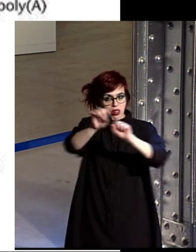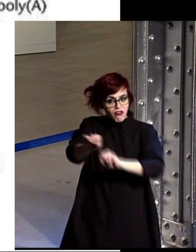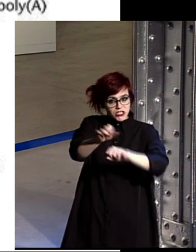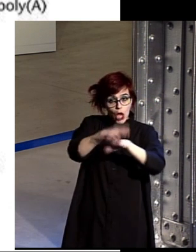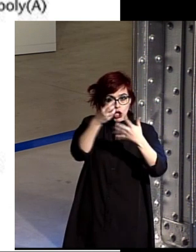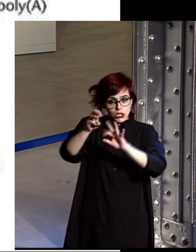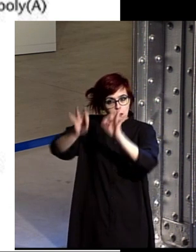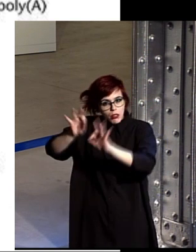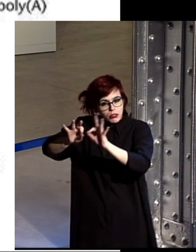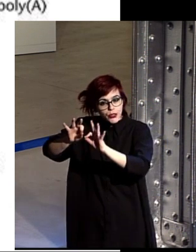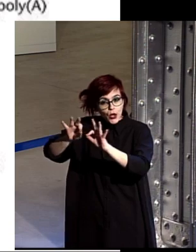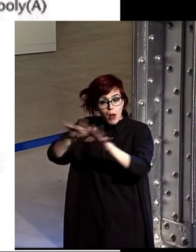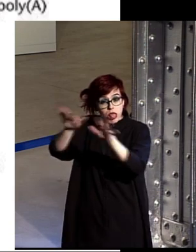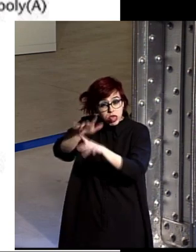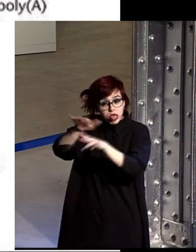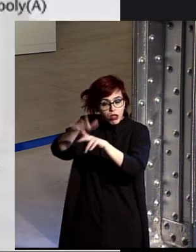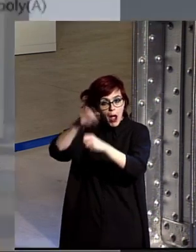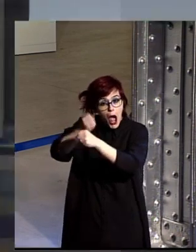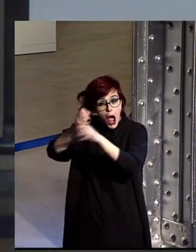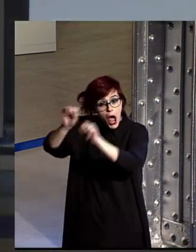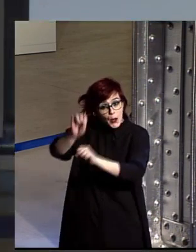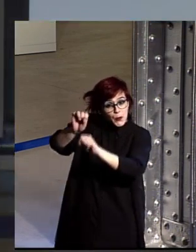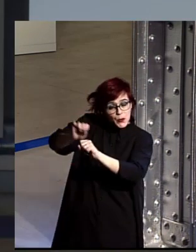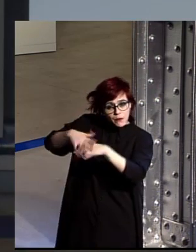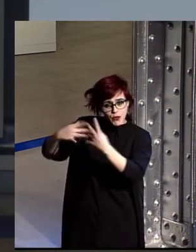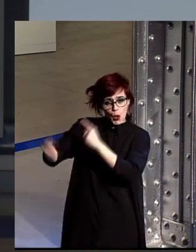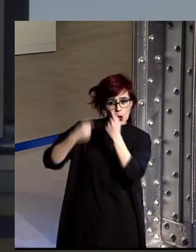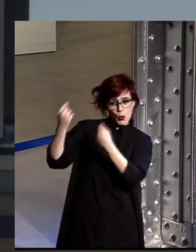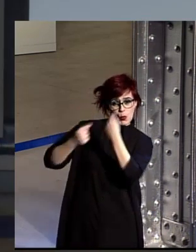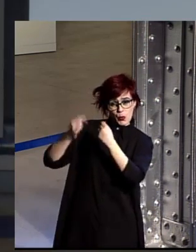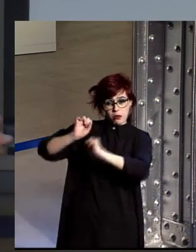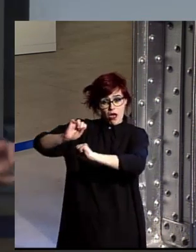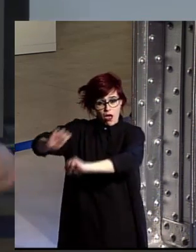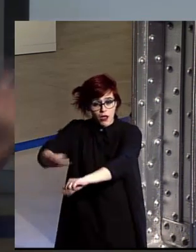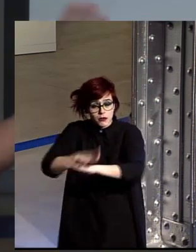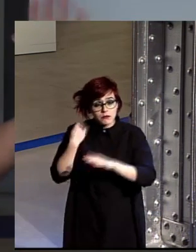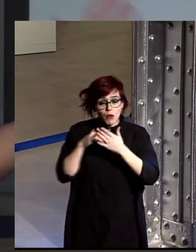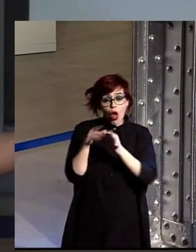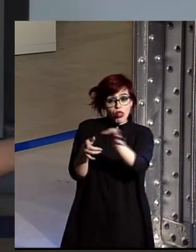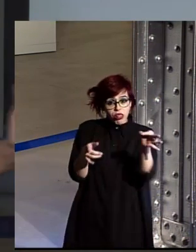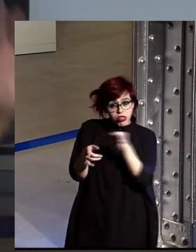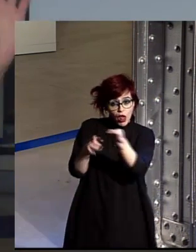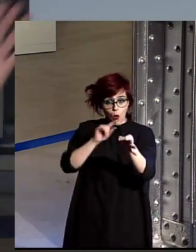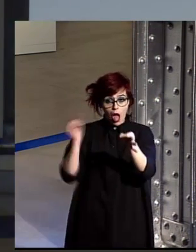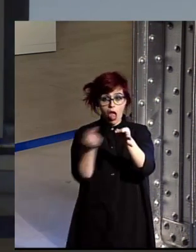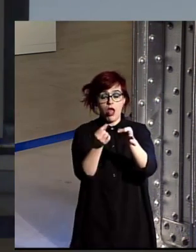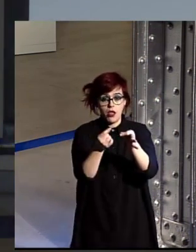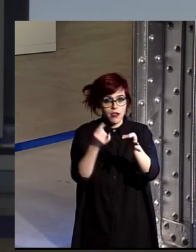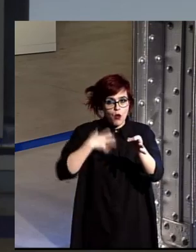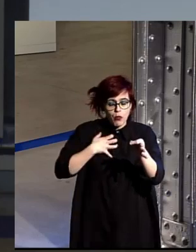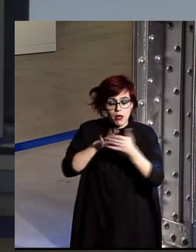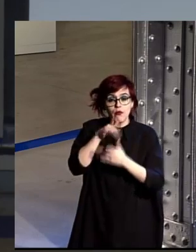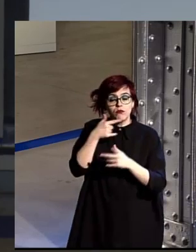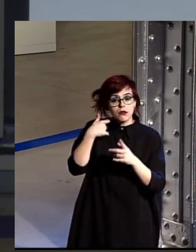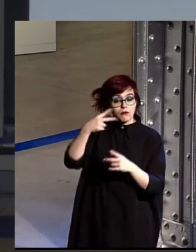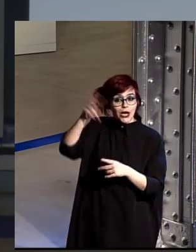con ese 80%. Encima, como es distinta a la que realmente tiene en su superficie, cuando quiere infectar otra célula prácticamente es imposible encontrarse con un anticuerpo